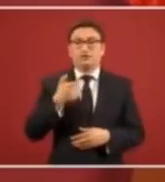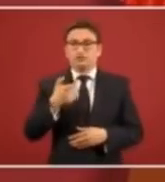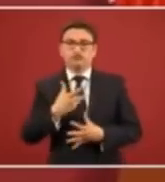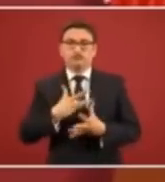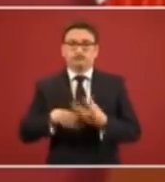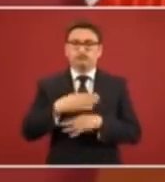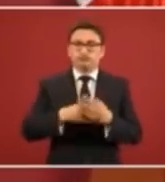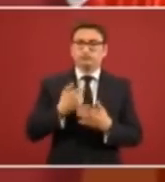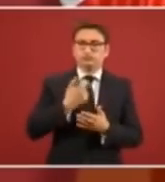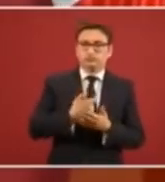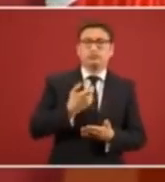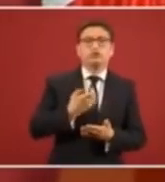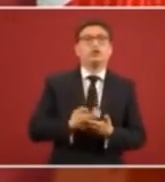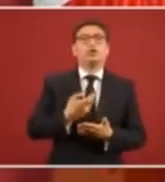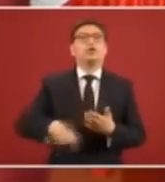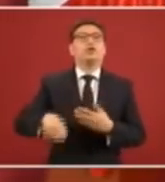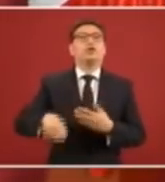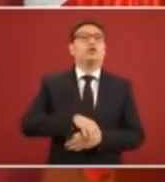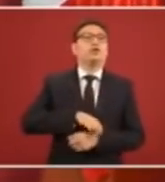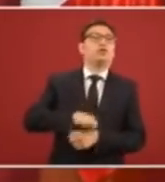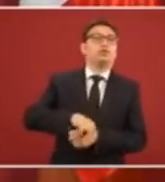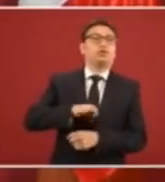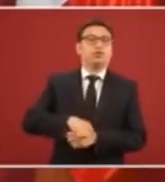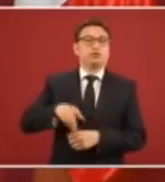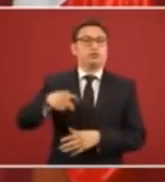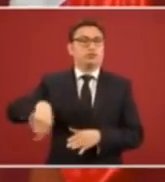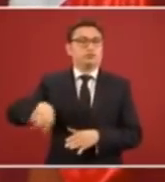económica que favorecía